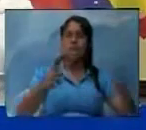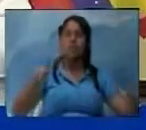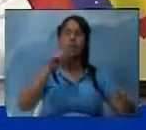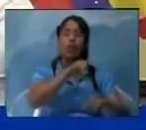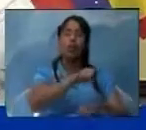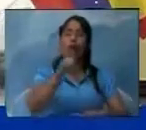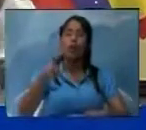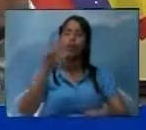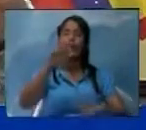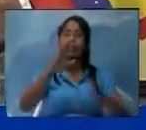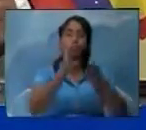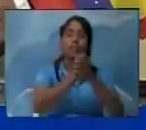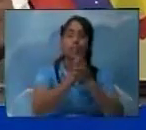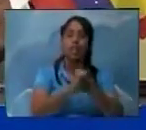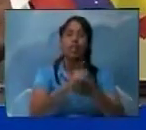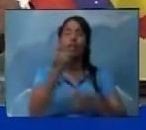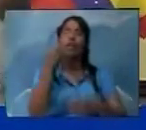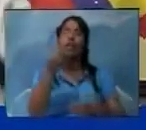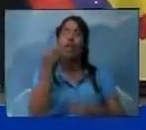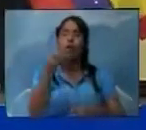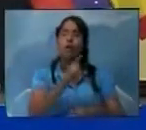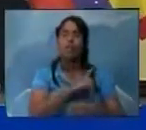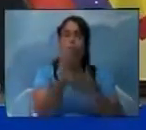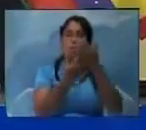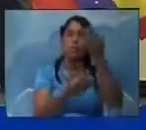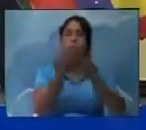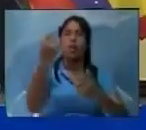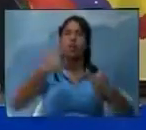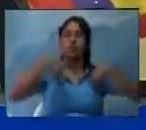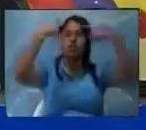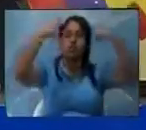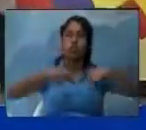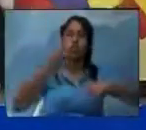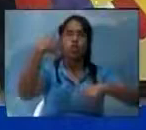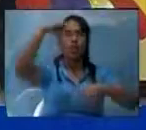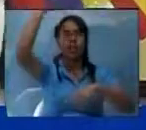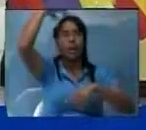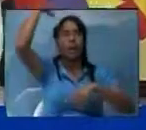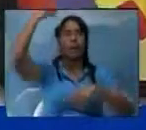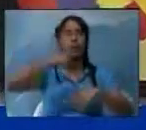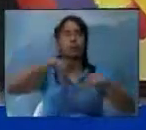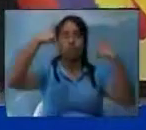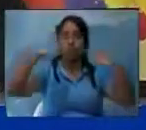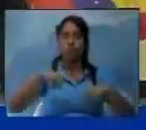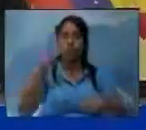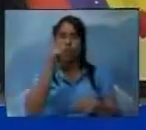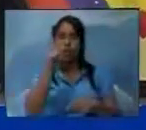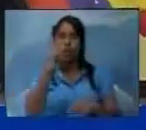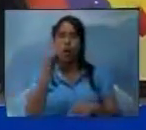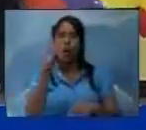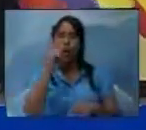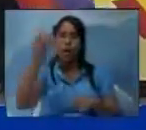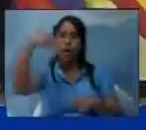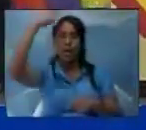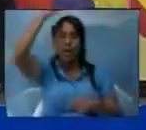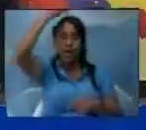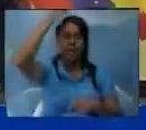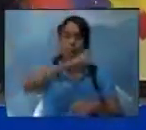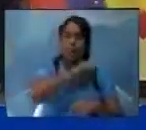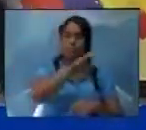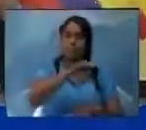a ustedes de mi mano? Yo soy el rey, yo soy Nabucodonosor,